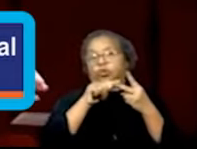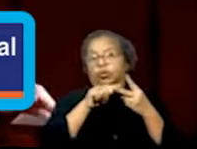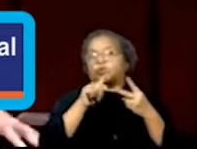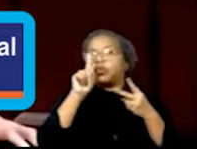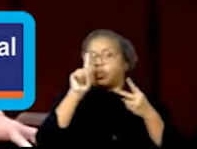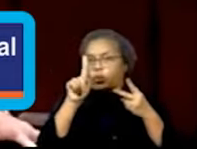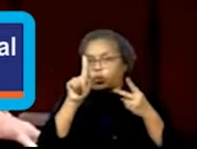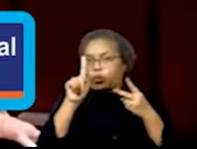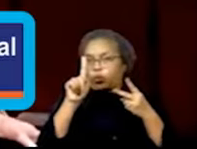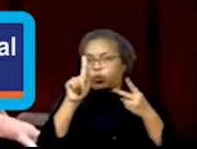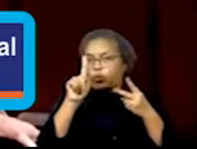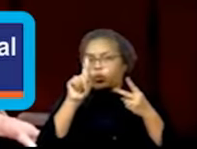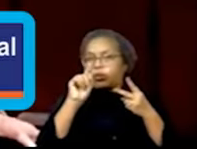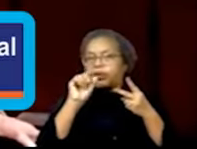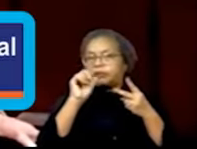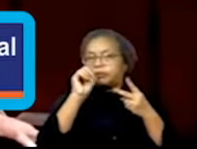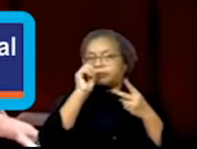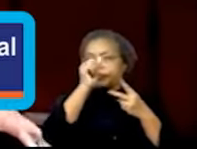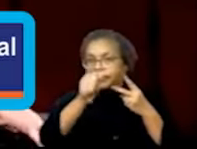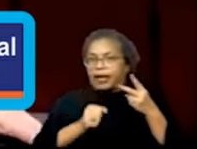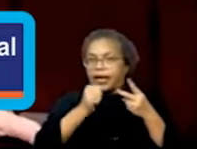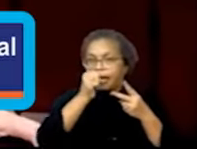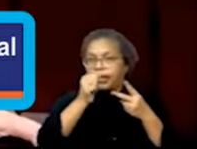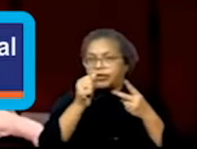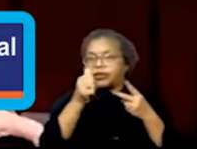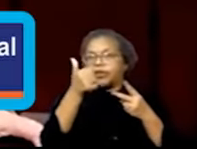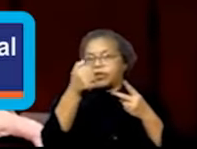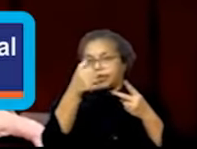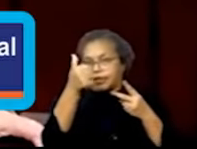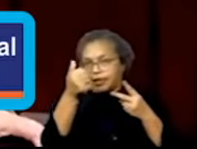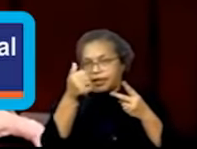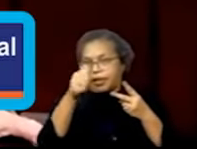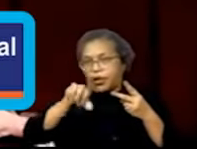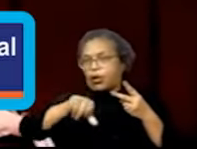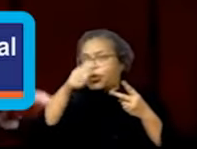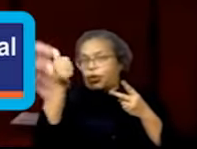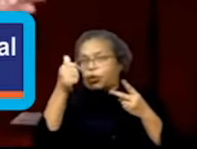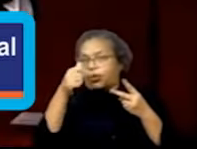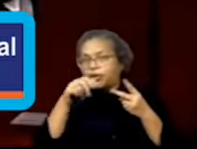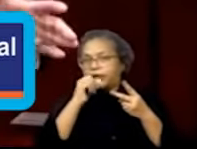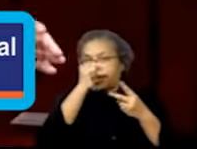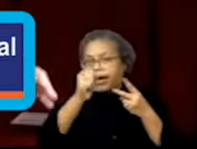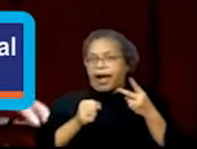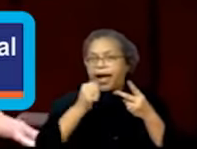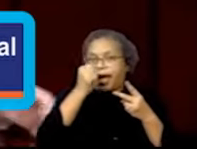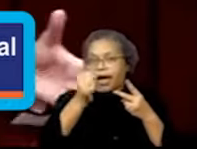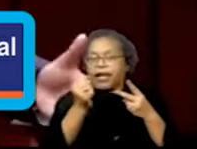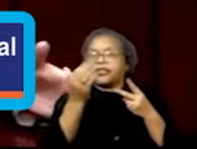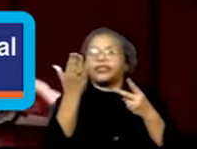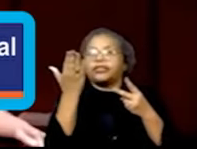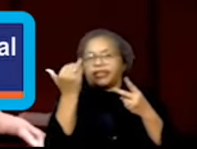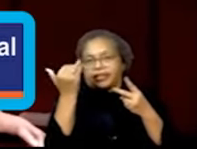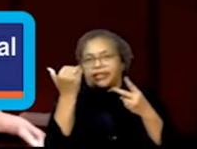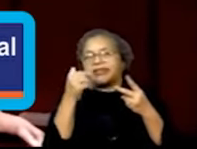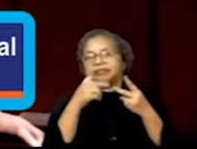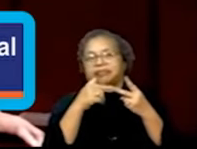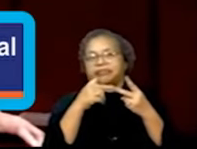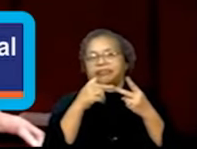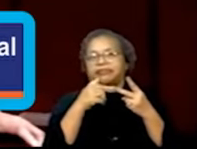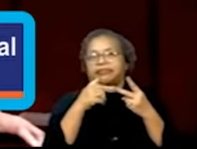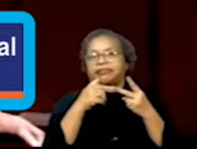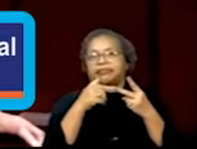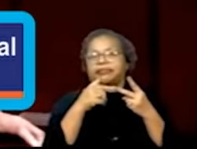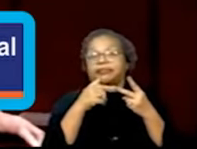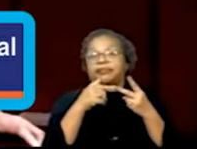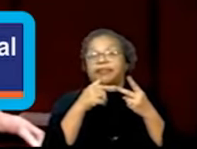2015. 2010, que es la reforma realmente que, como hemos dicho aquí en varias ocasiones y se ha dicho, se